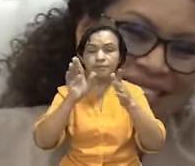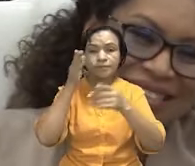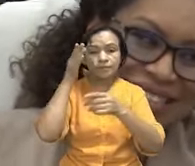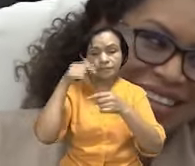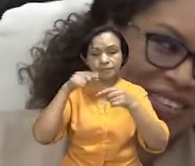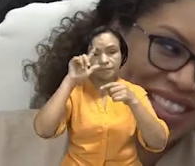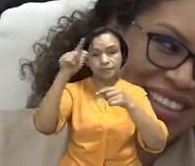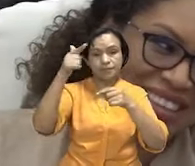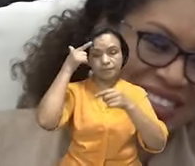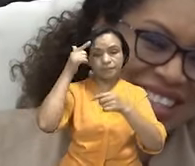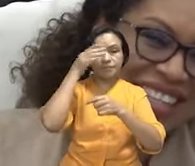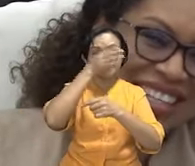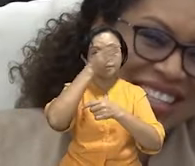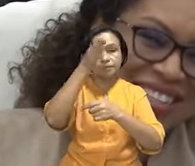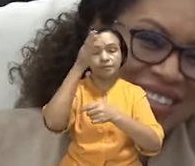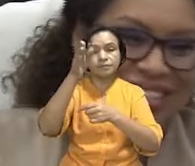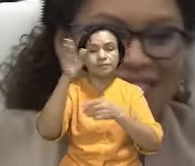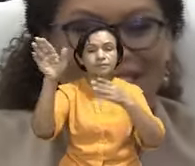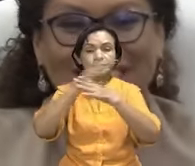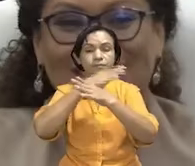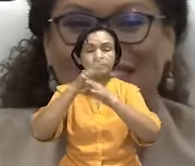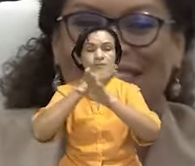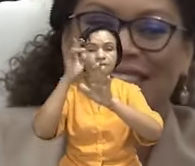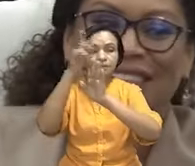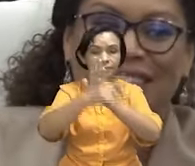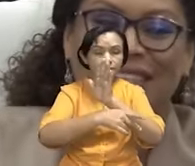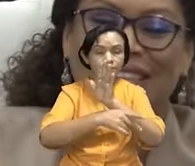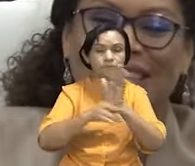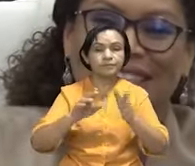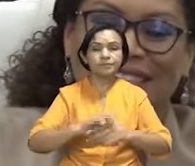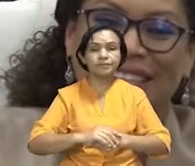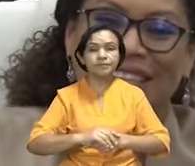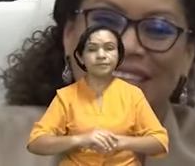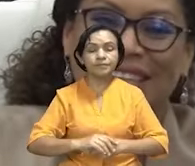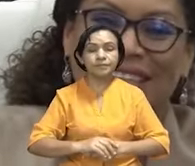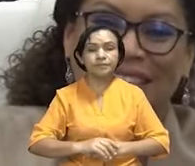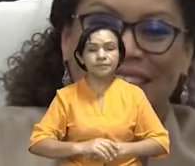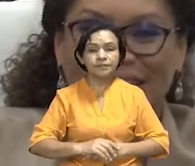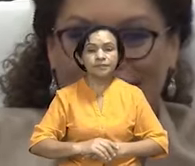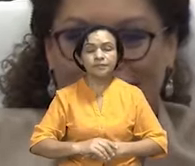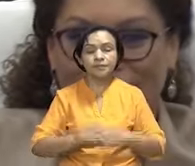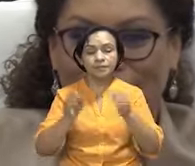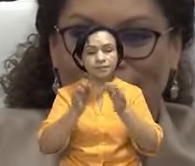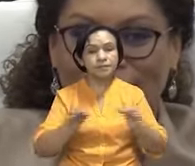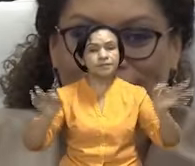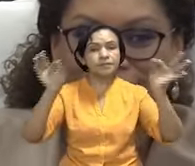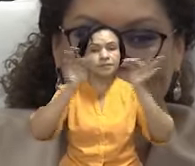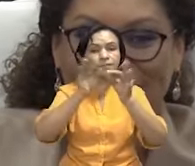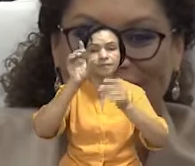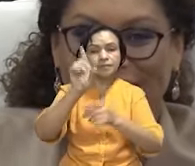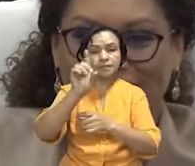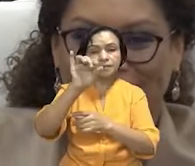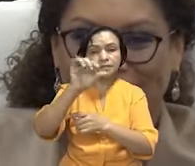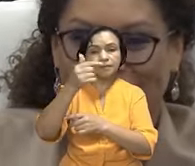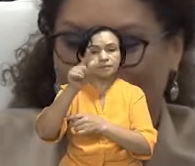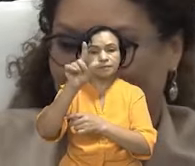gestión estatal ante la comunidad internacional. La importancia del digesto